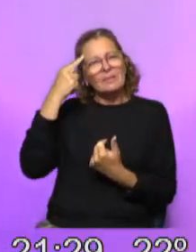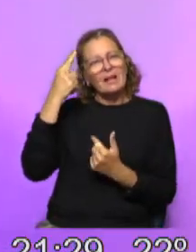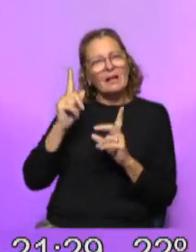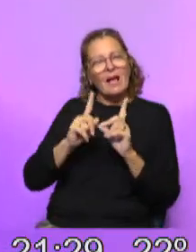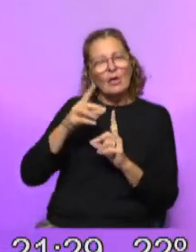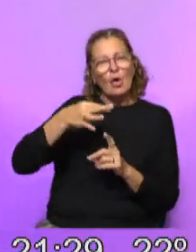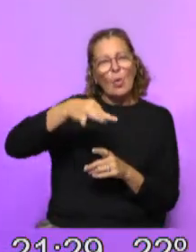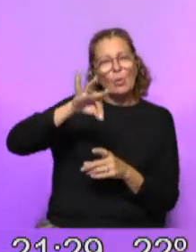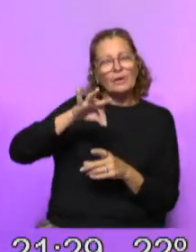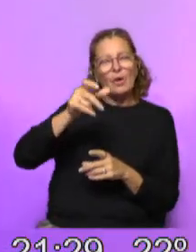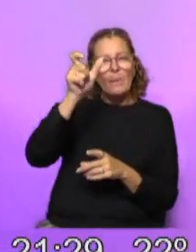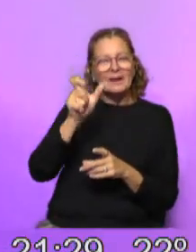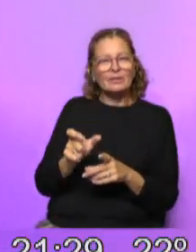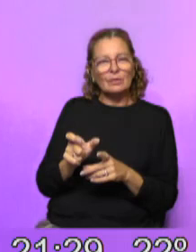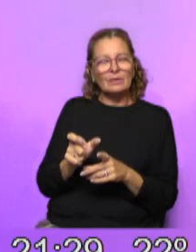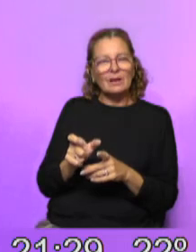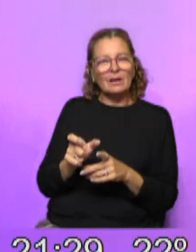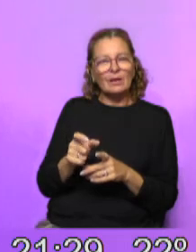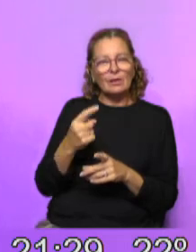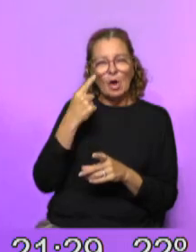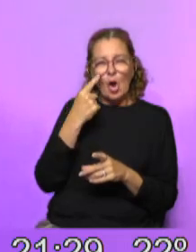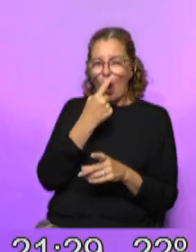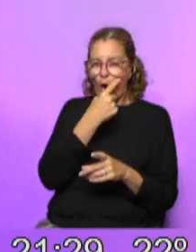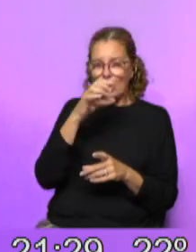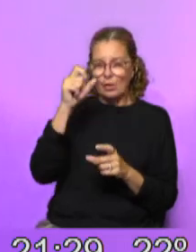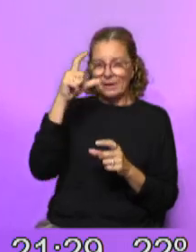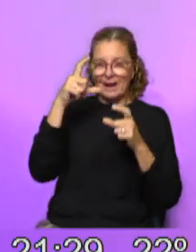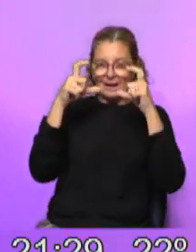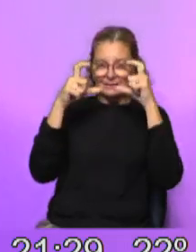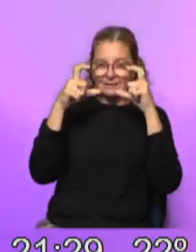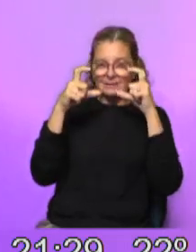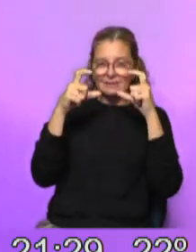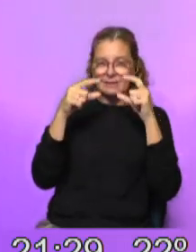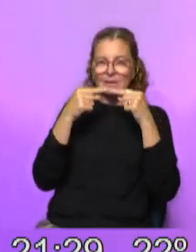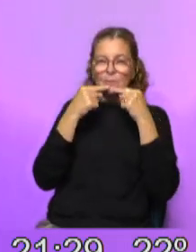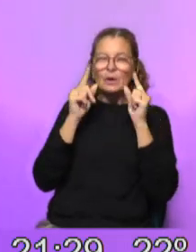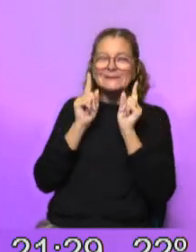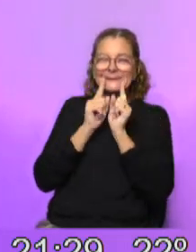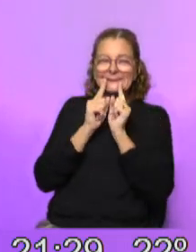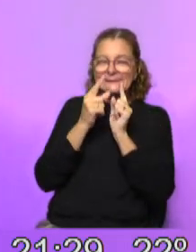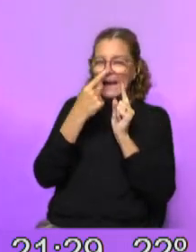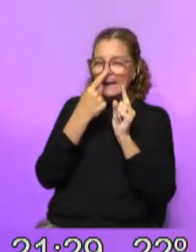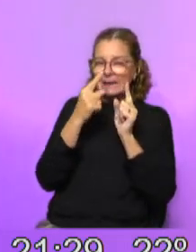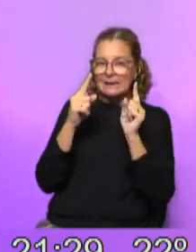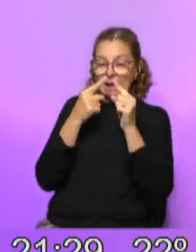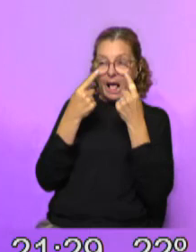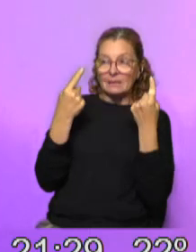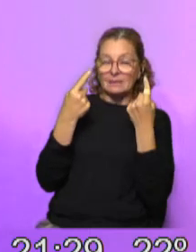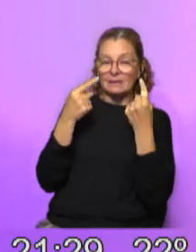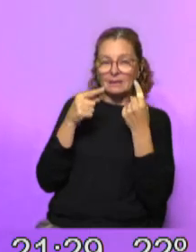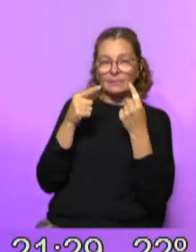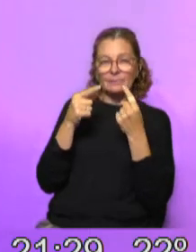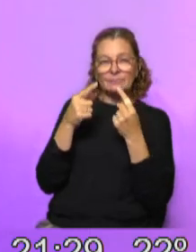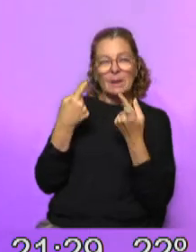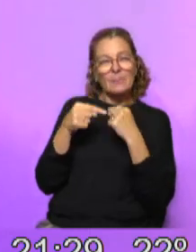que son los personajes con los ojos grandes, las narices chicas, las bocas chiquitas, con ciertos guiños,